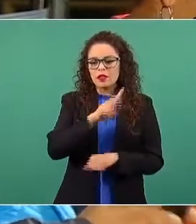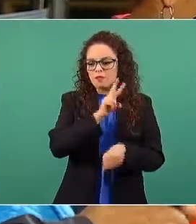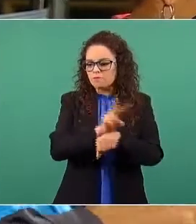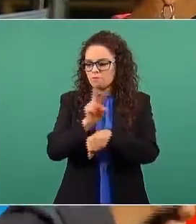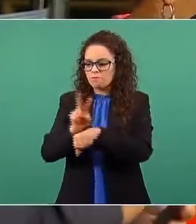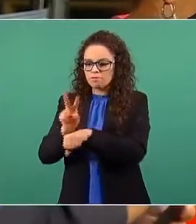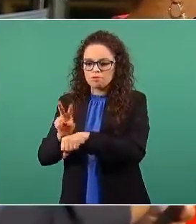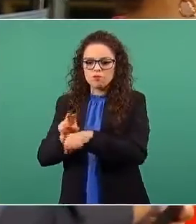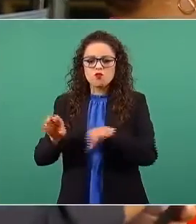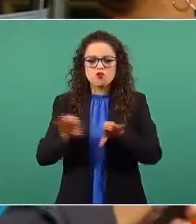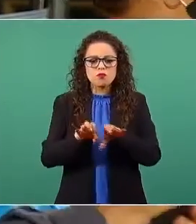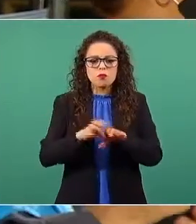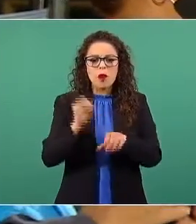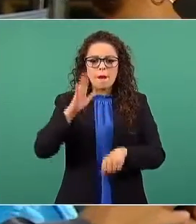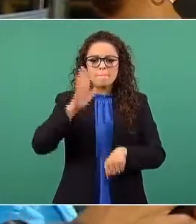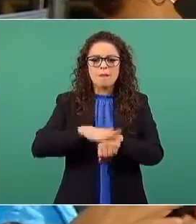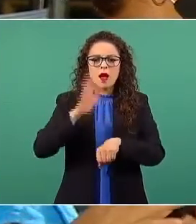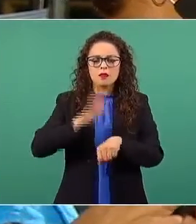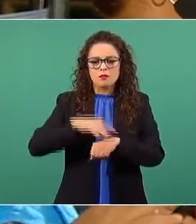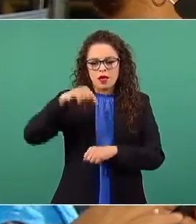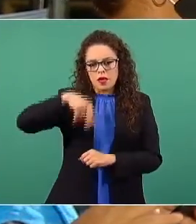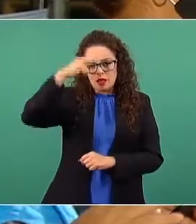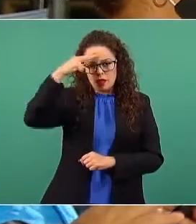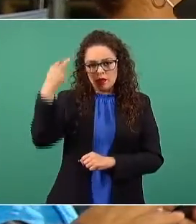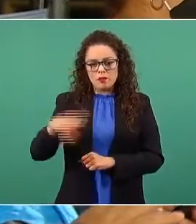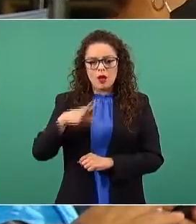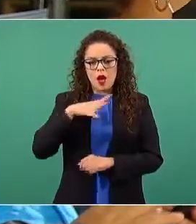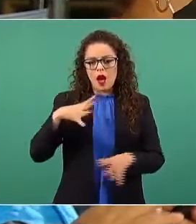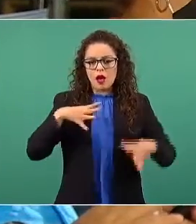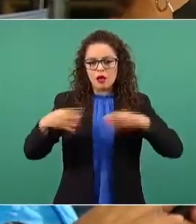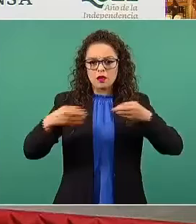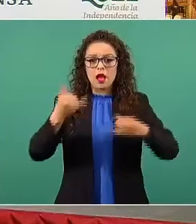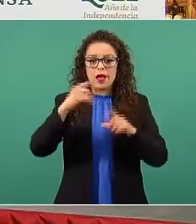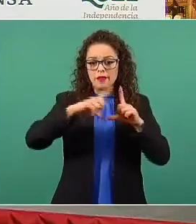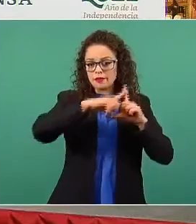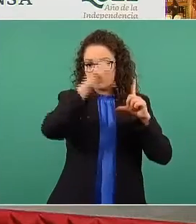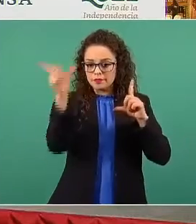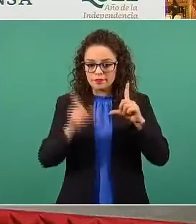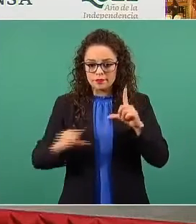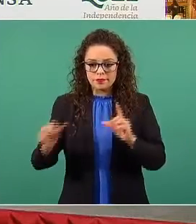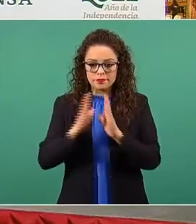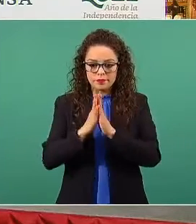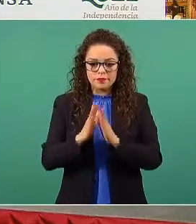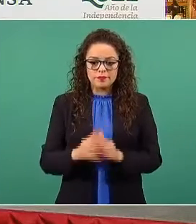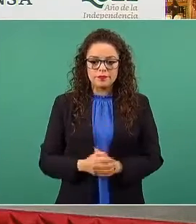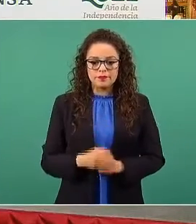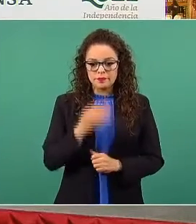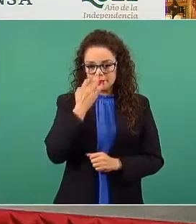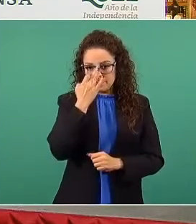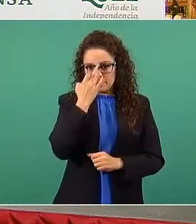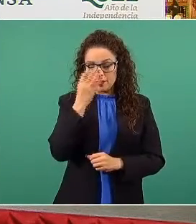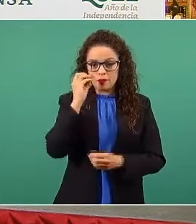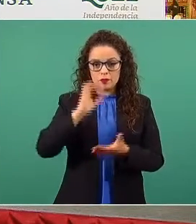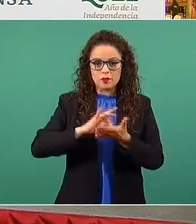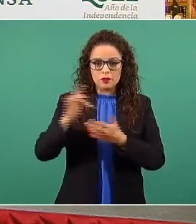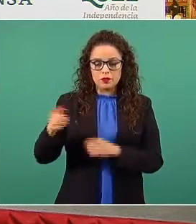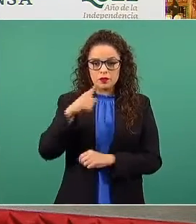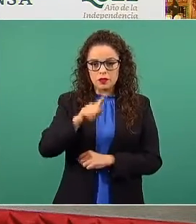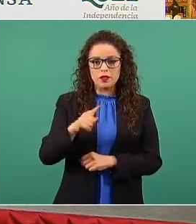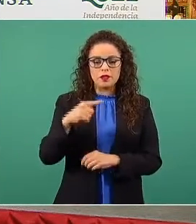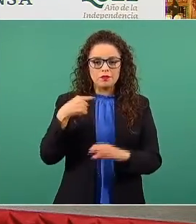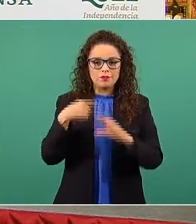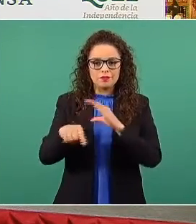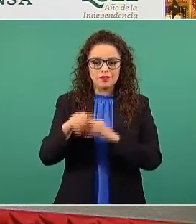siguen presentando en la ciudad y a nivel nacional, por favor? Muchísimas gracias, con todo gusto. No, el chatbot de Susana a